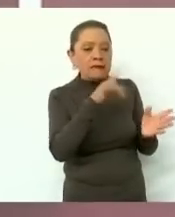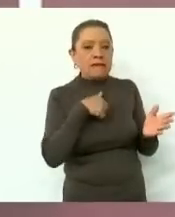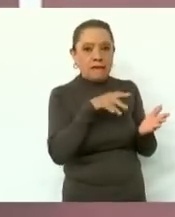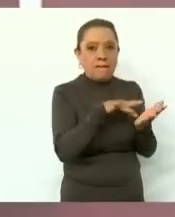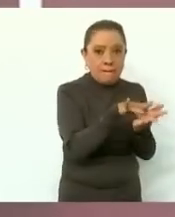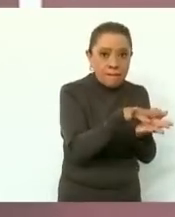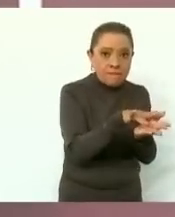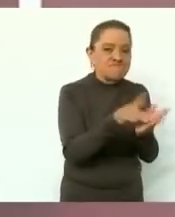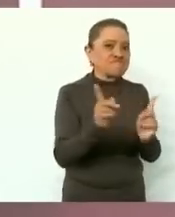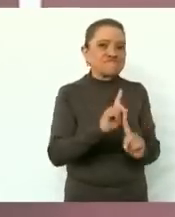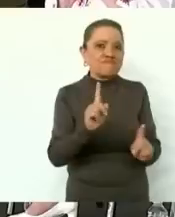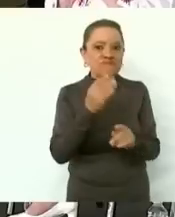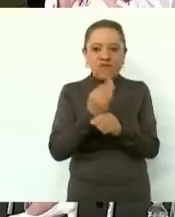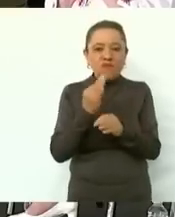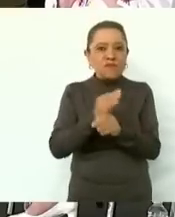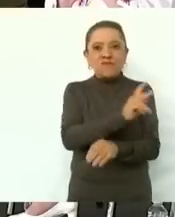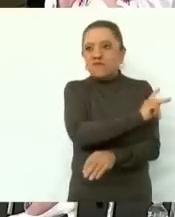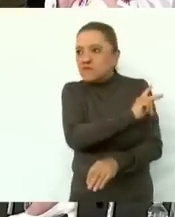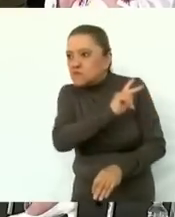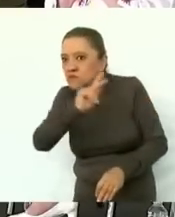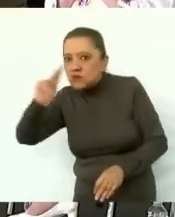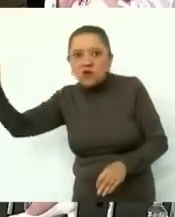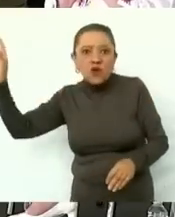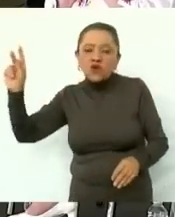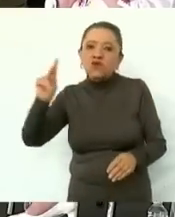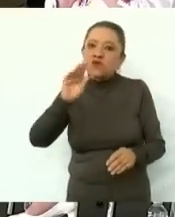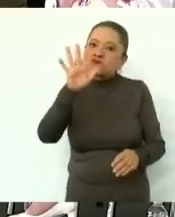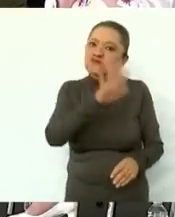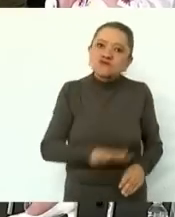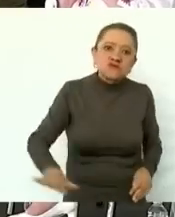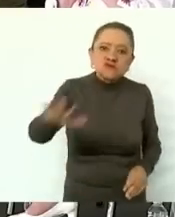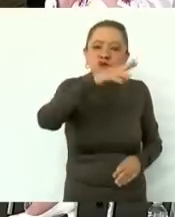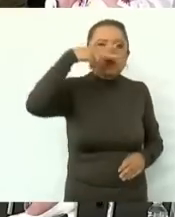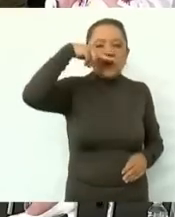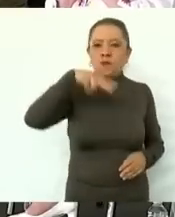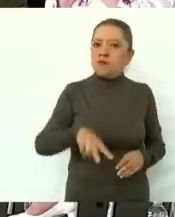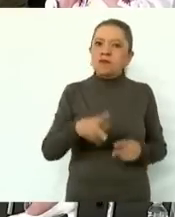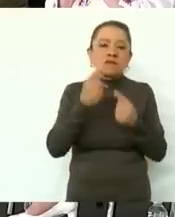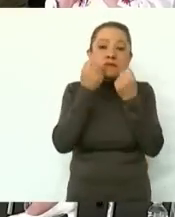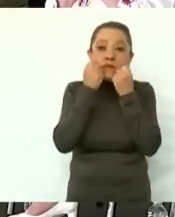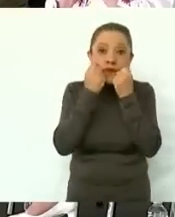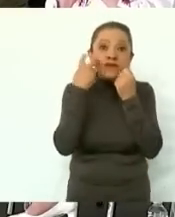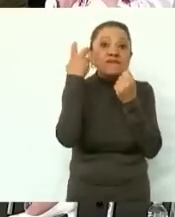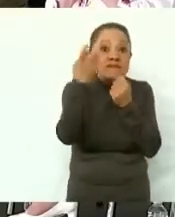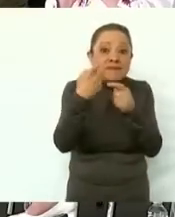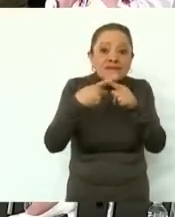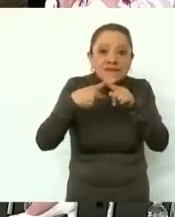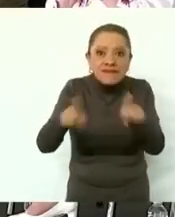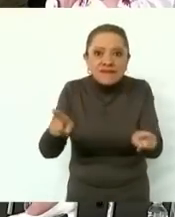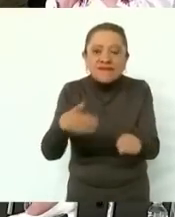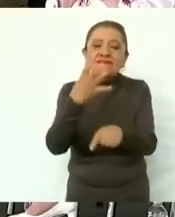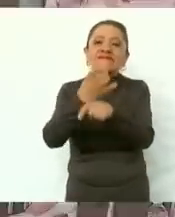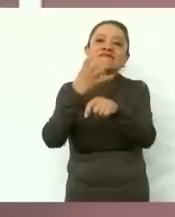México. Esa es también la gran diferencia de la Cuarta Transformación.